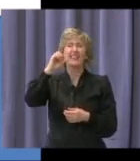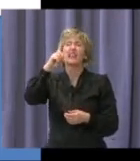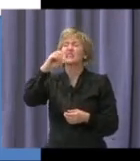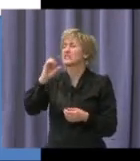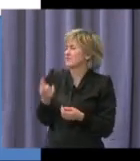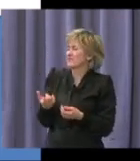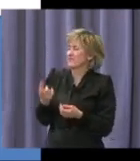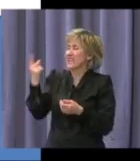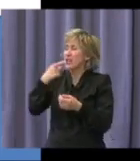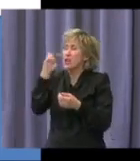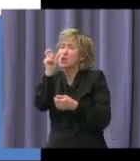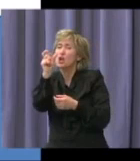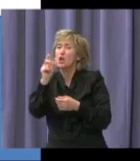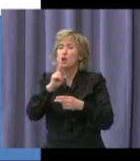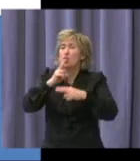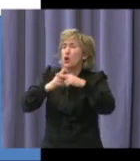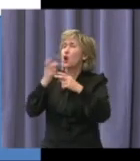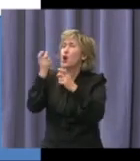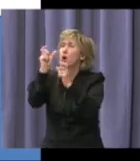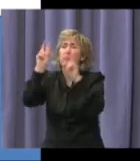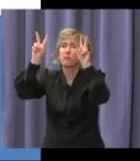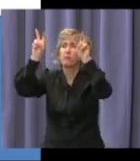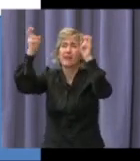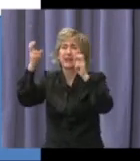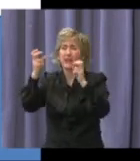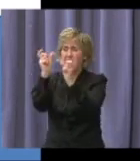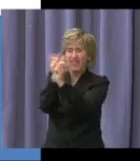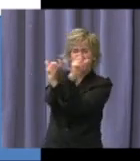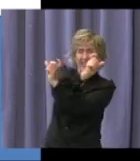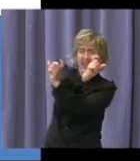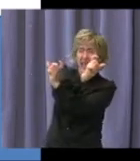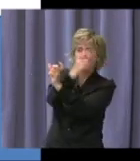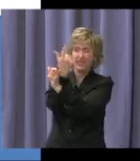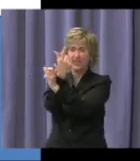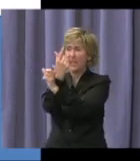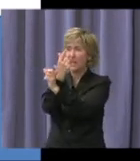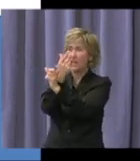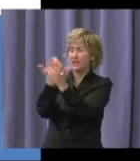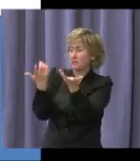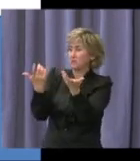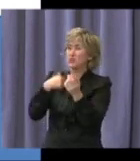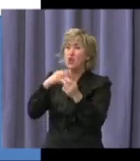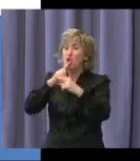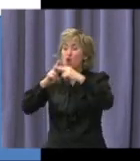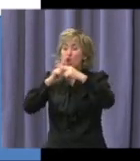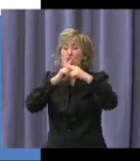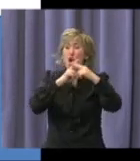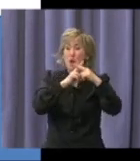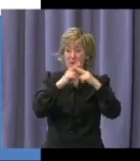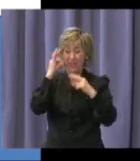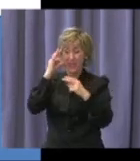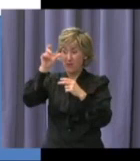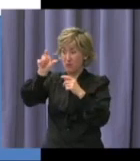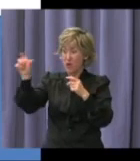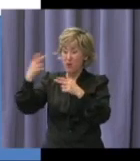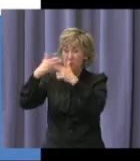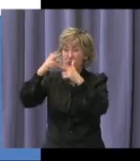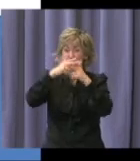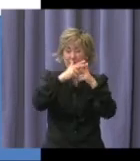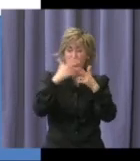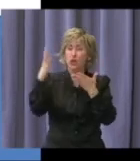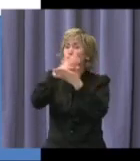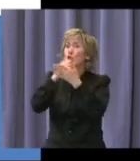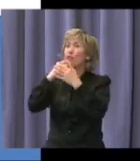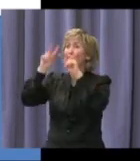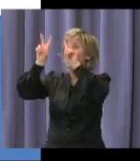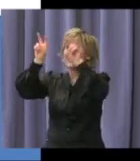en ese nivel poniéndole un determinante delante? Esto es sistemático. Yo tengo los nombres de las políticas, los tengo en todos los titulares con